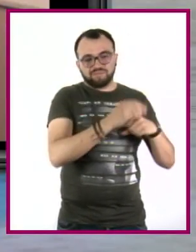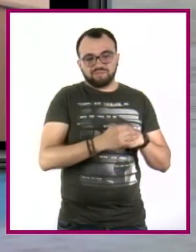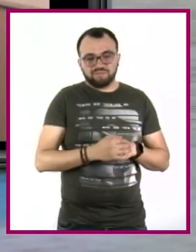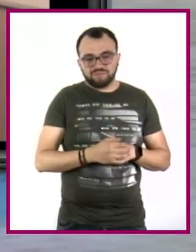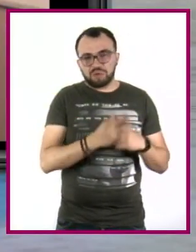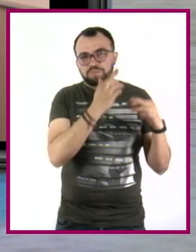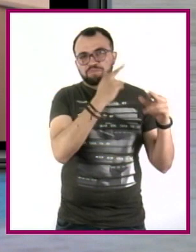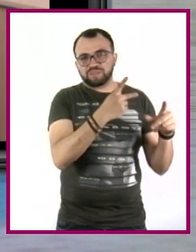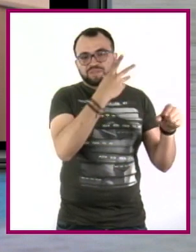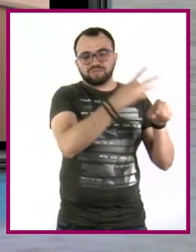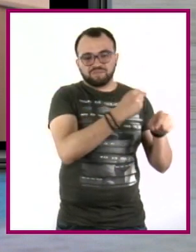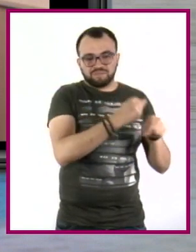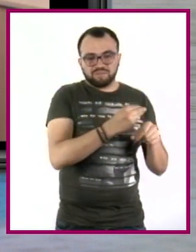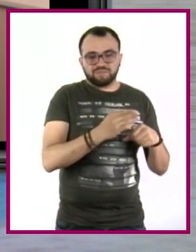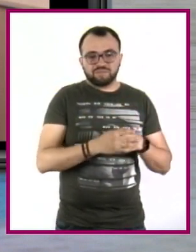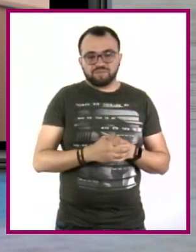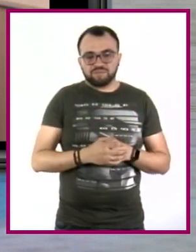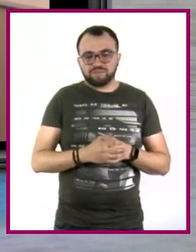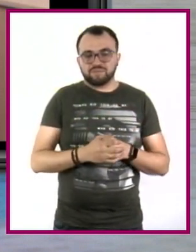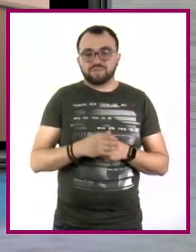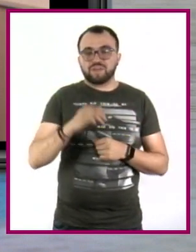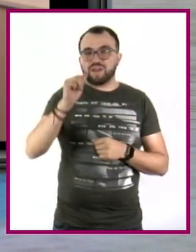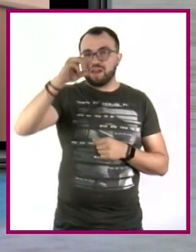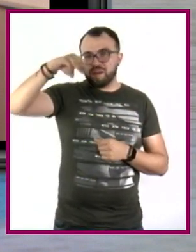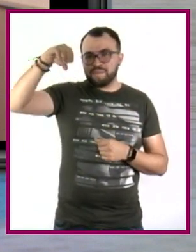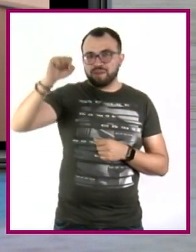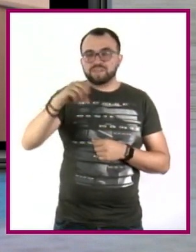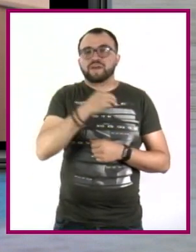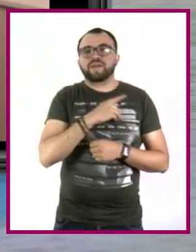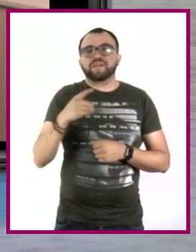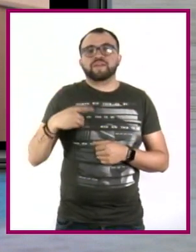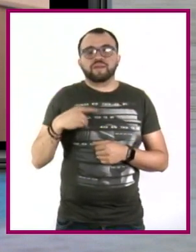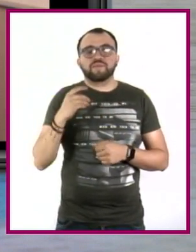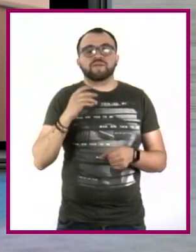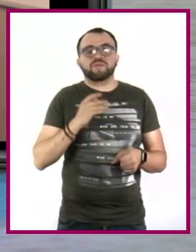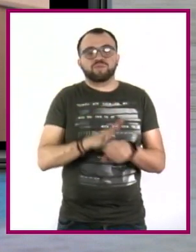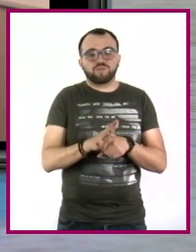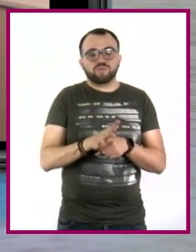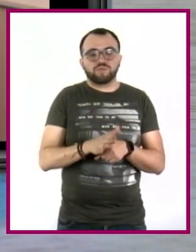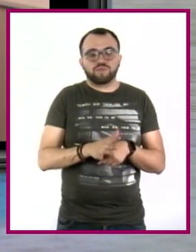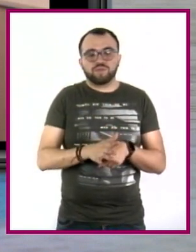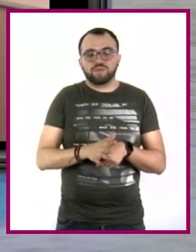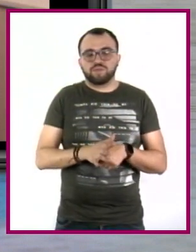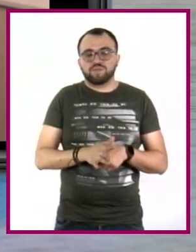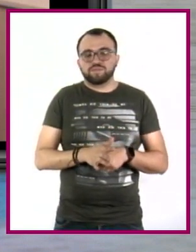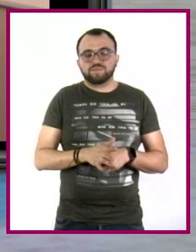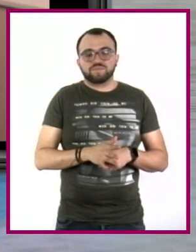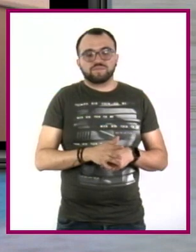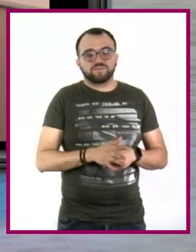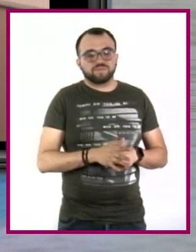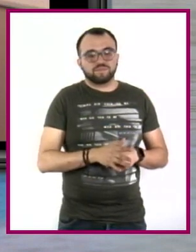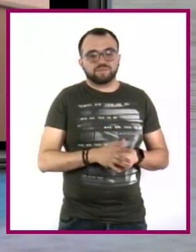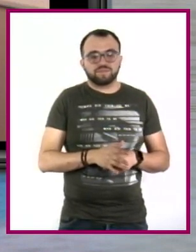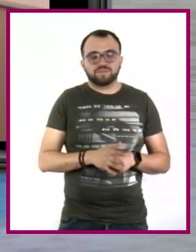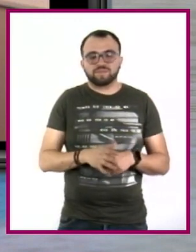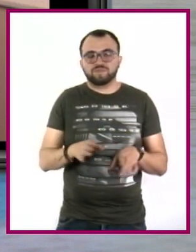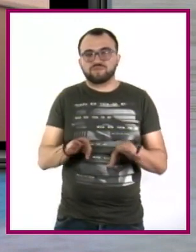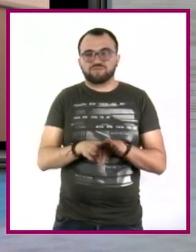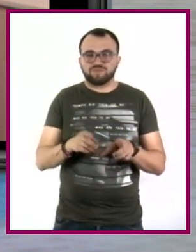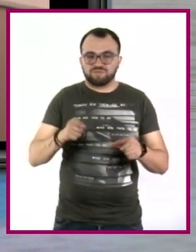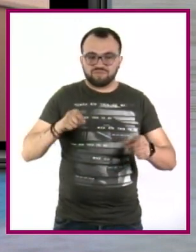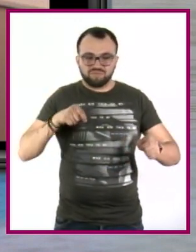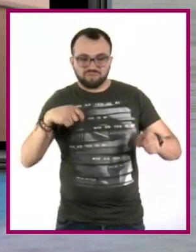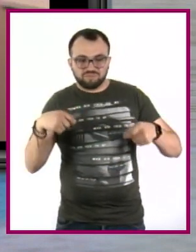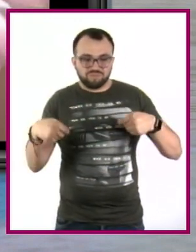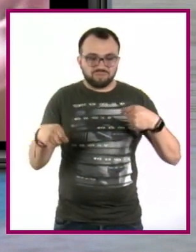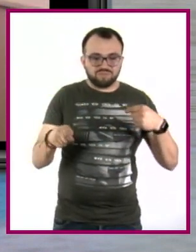un... El AMS tiene que tener una parte que podríamos decir dinámica, ¿sí?